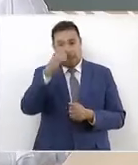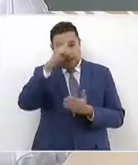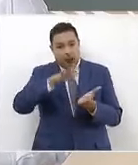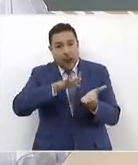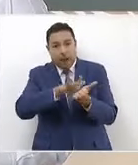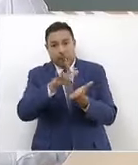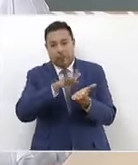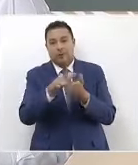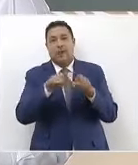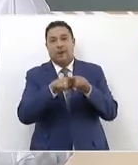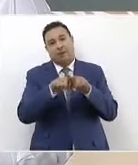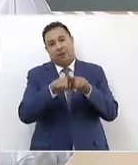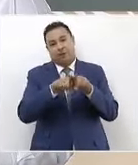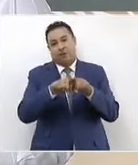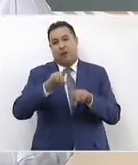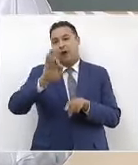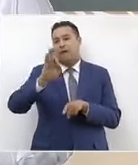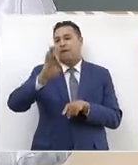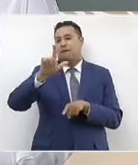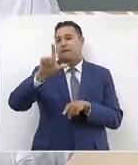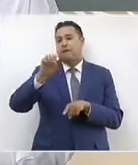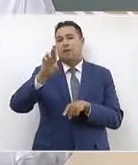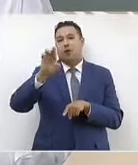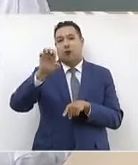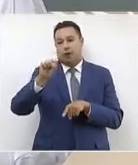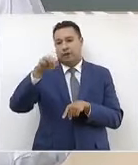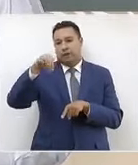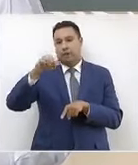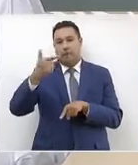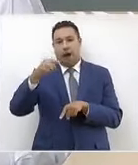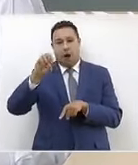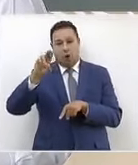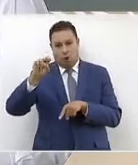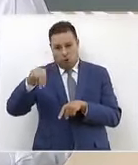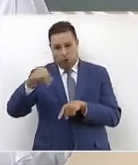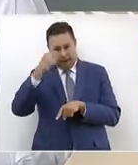hermanos Flores Magón para enfrentar a la dictadura